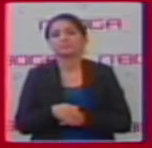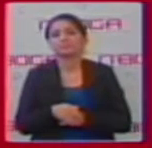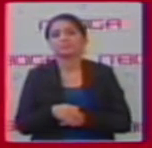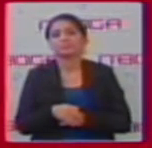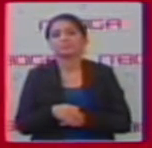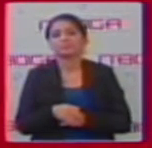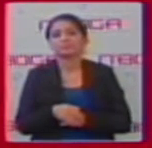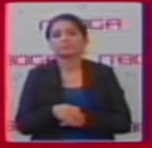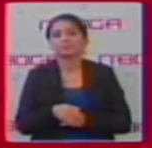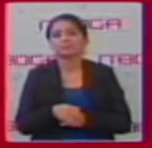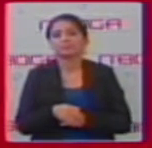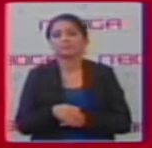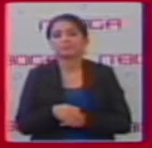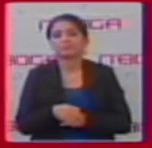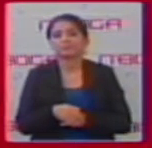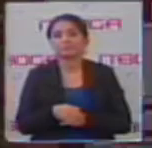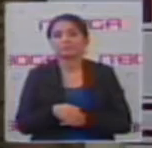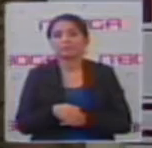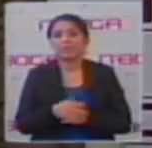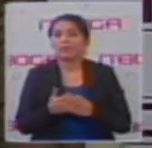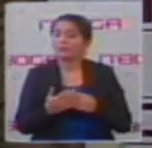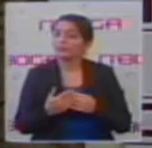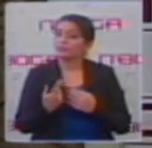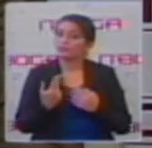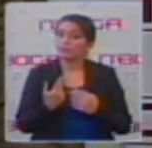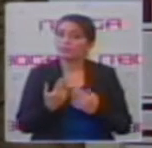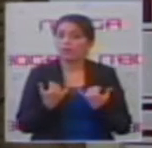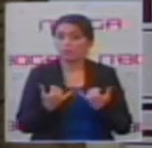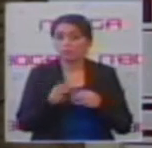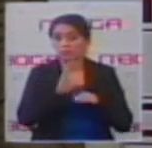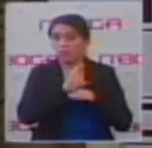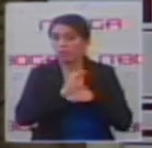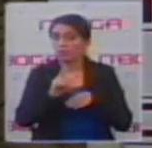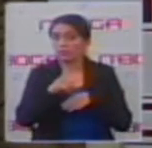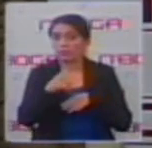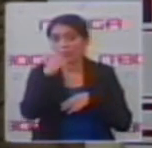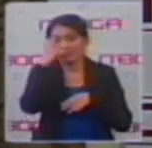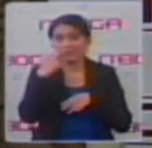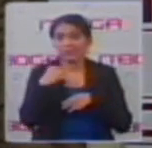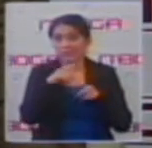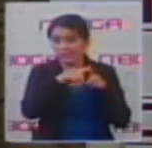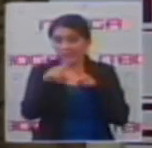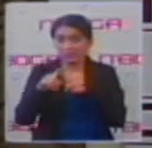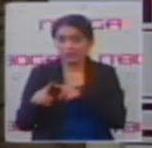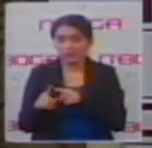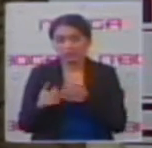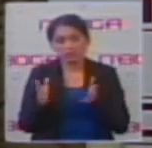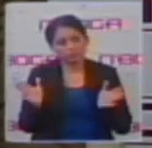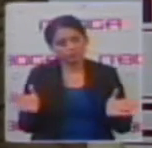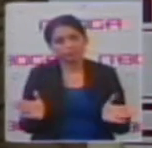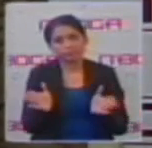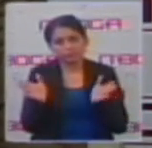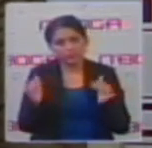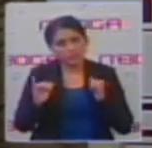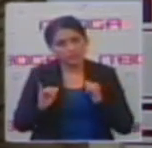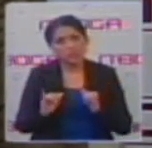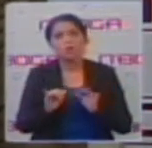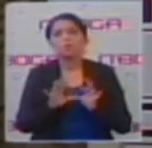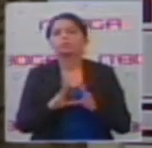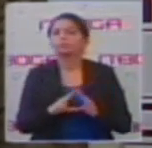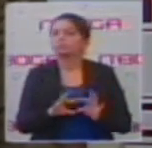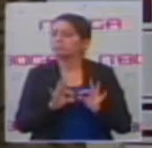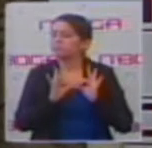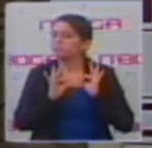de estas ciudades y sus organizaciones. Para los hoteleros, el mayor consejo es continuar la línea de excelencia. Excelencia